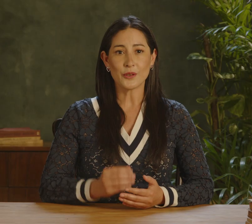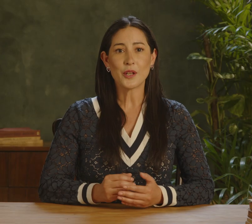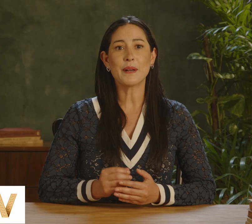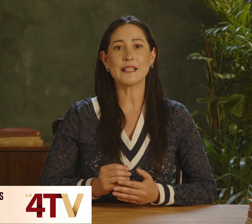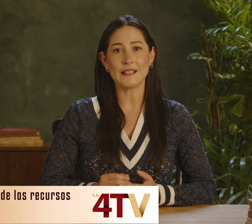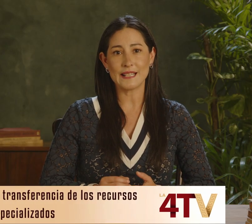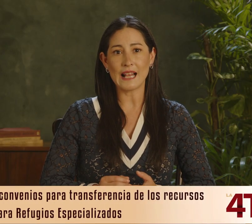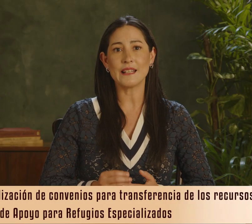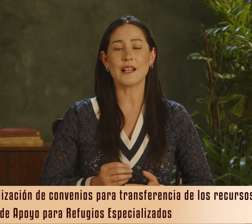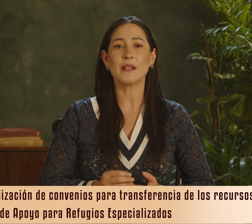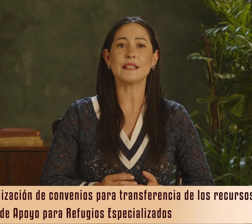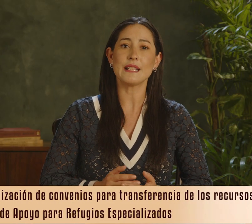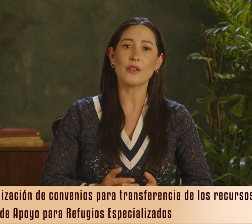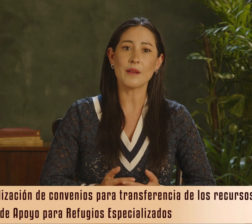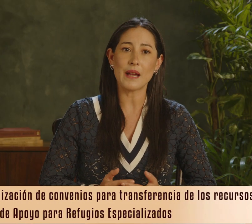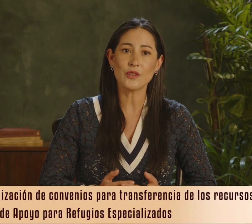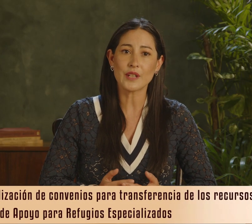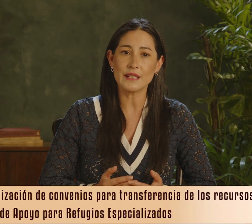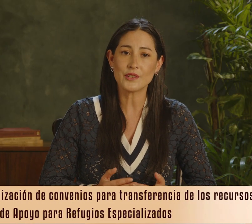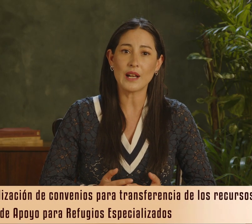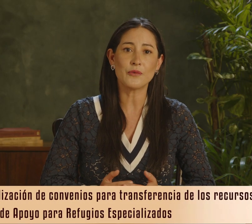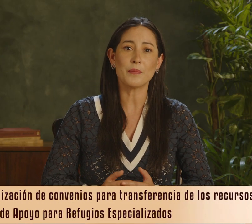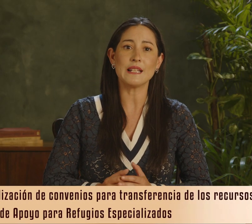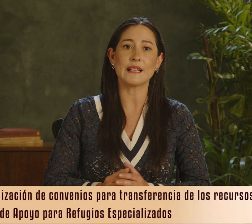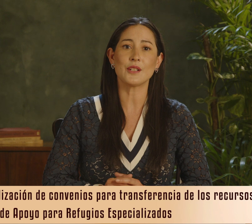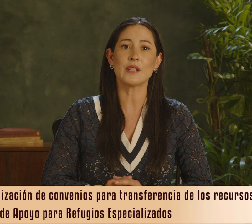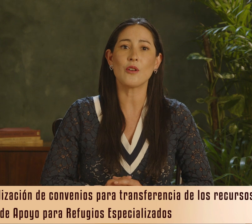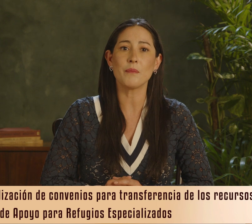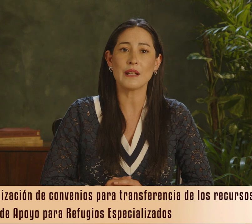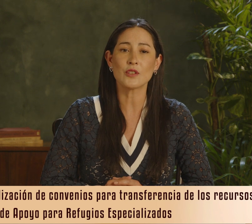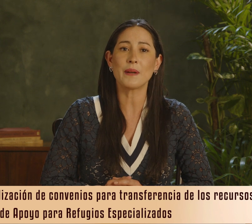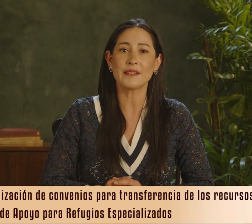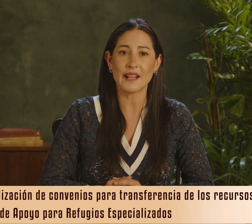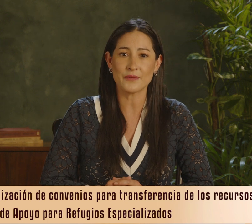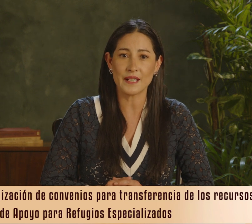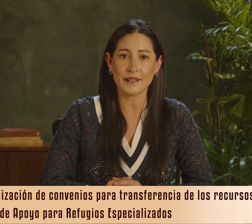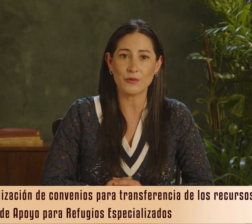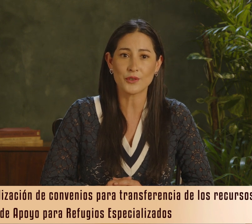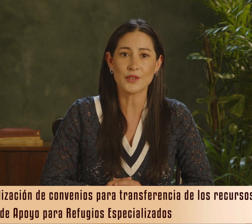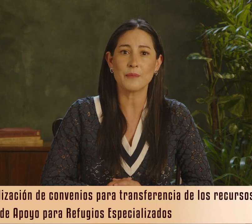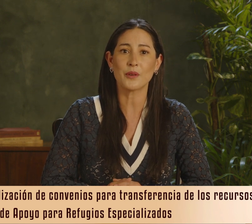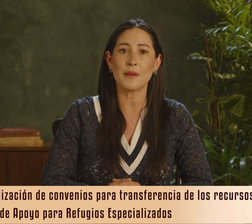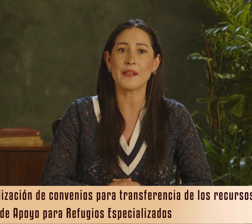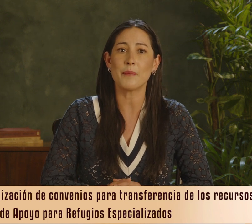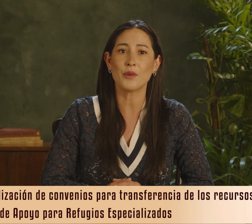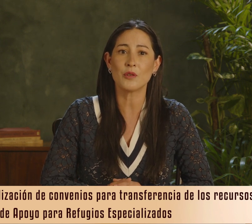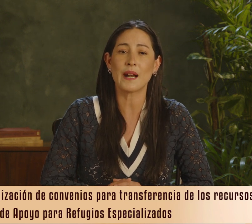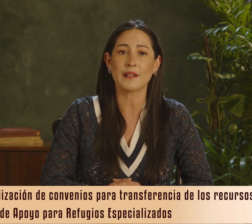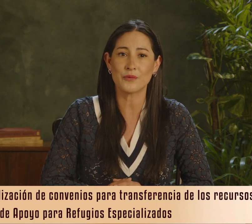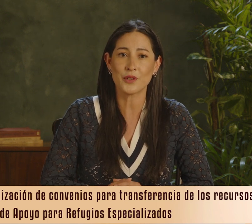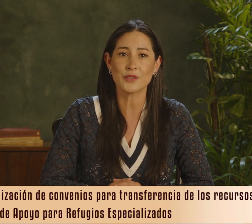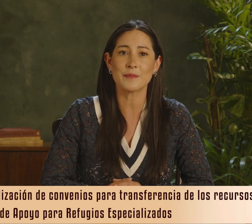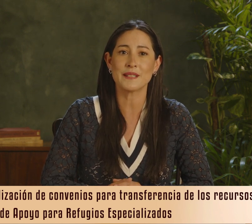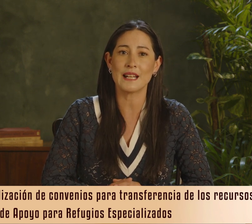Por instrucción presidencial, desde el 25 de mayo se inició la formalización de convenios para transferir recursos al programa de apoyo